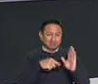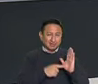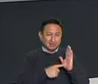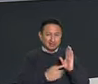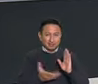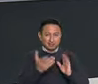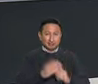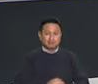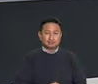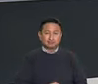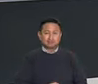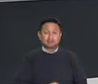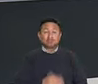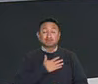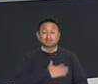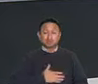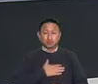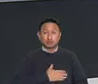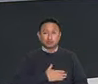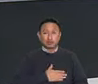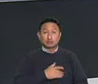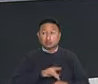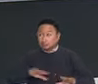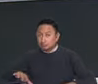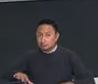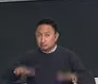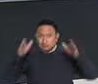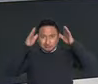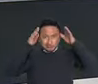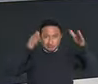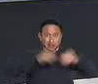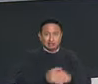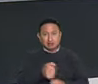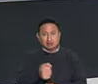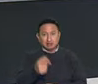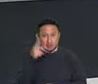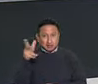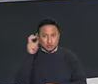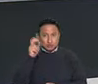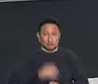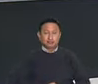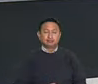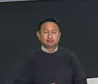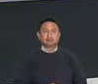en la siguiente nota. Así que, por favor, deje todo lo que está haciendo. Alce el volumen y escúchalo.